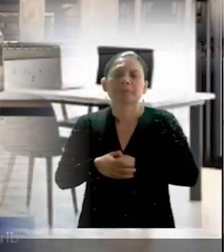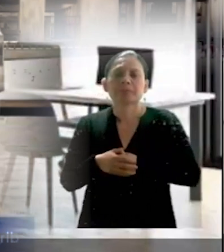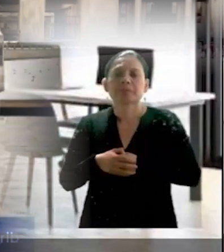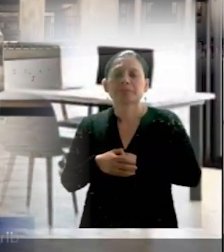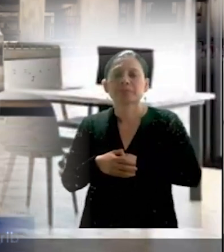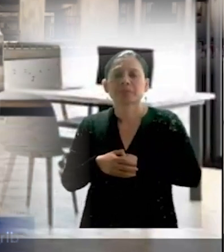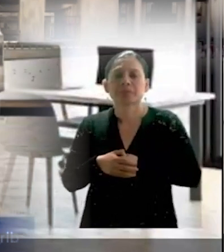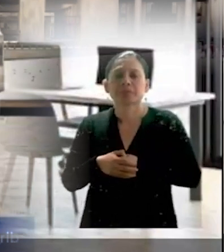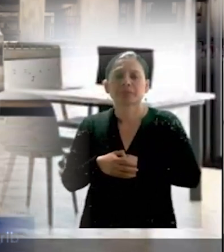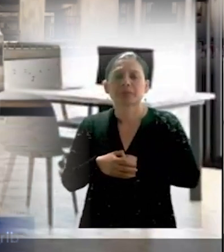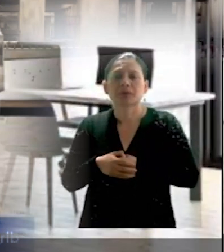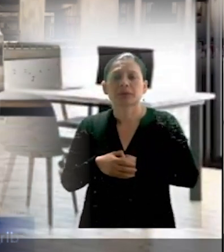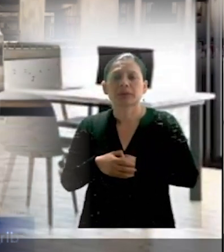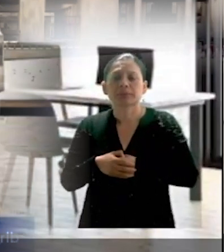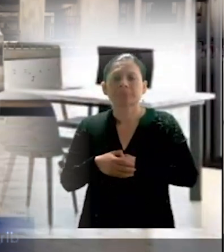hay críticas y